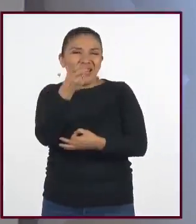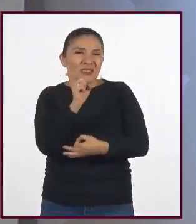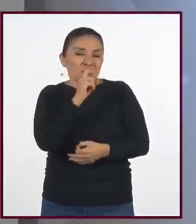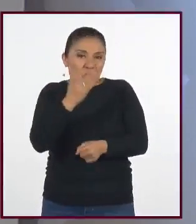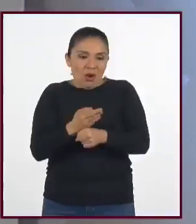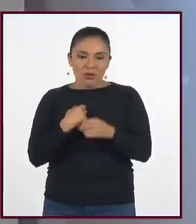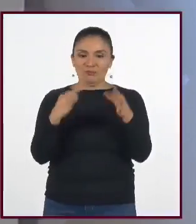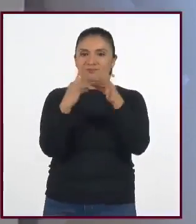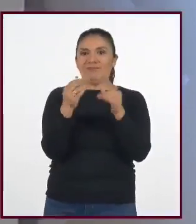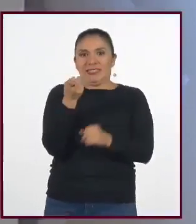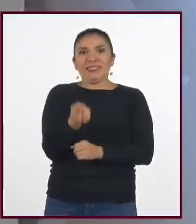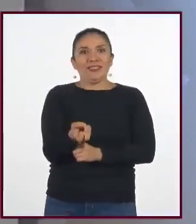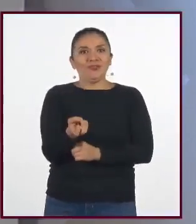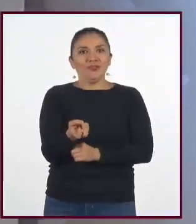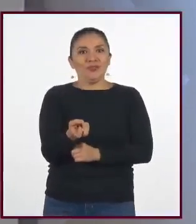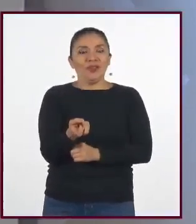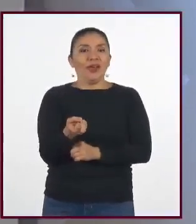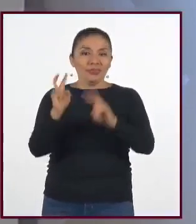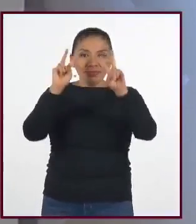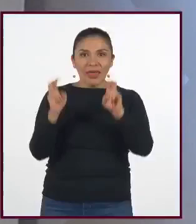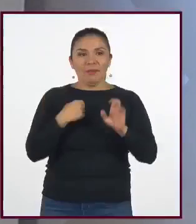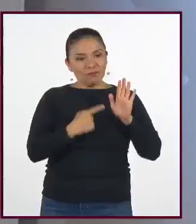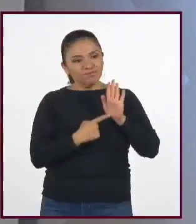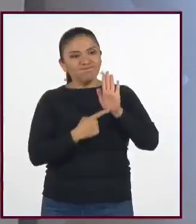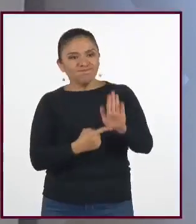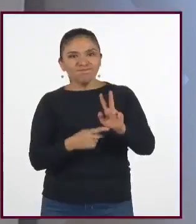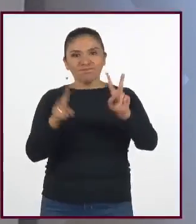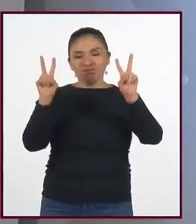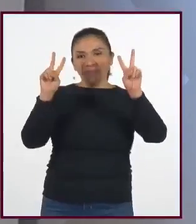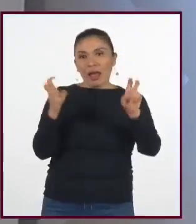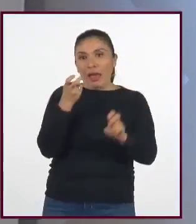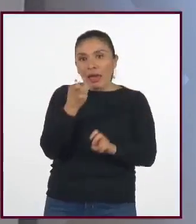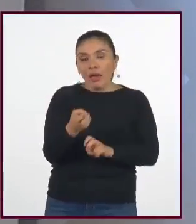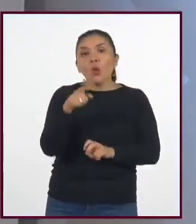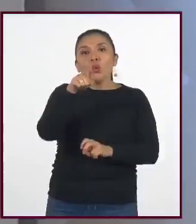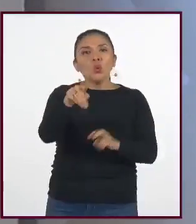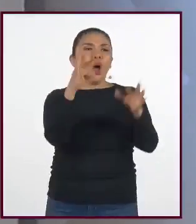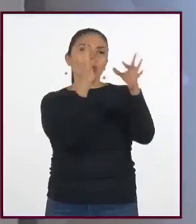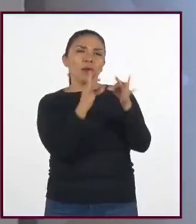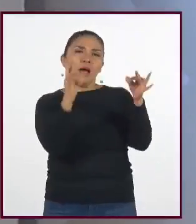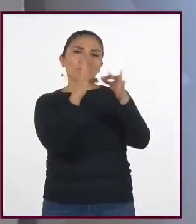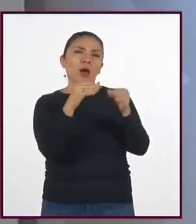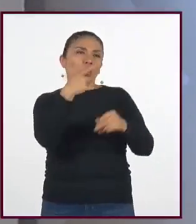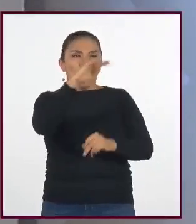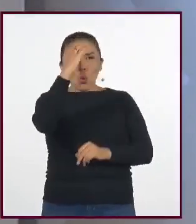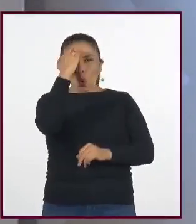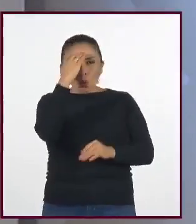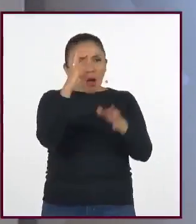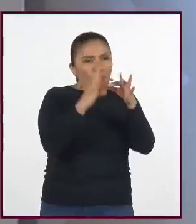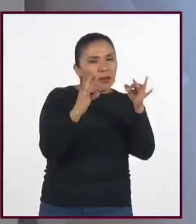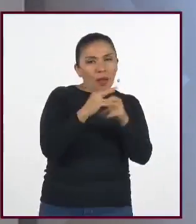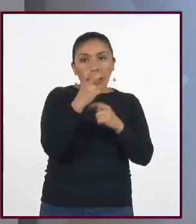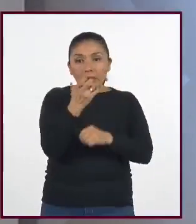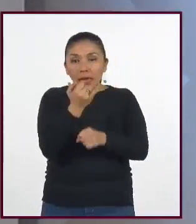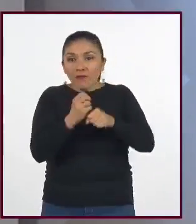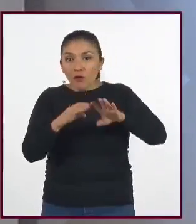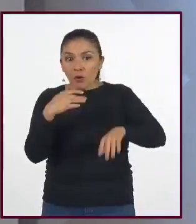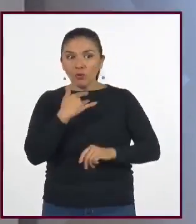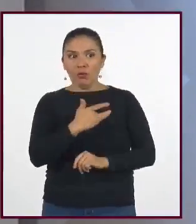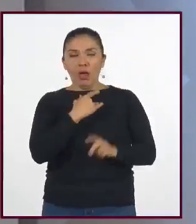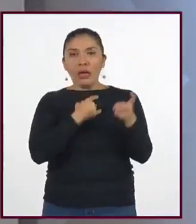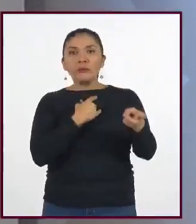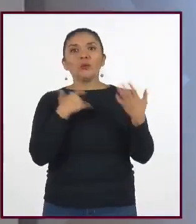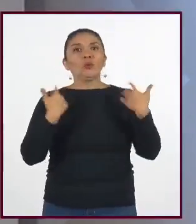este momento, ¿no? Con este tipo de presentación, con esta charla. Tú compartiéndonos tu conocimiento y esta información que considero que es